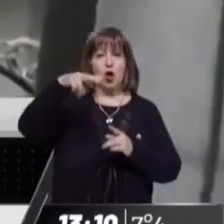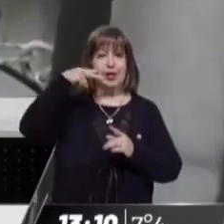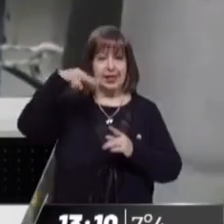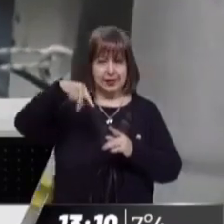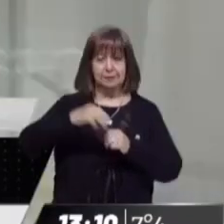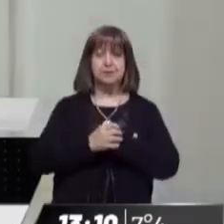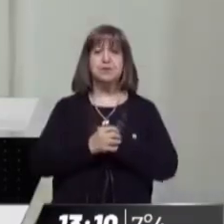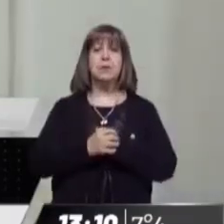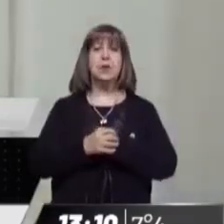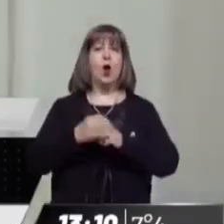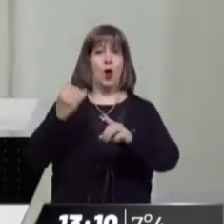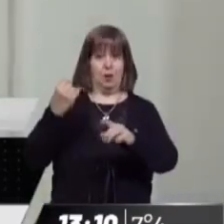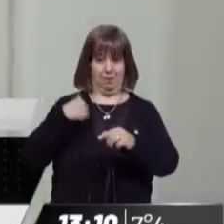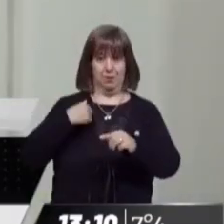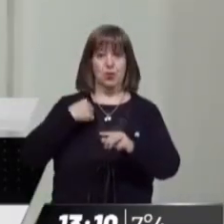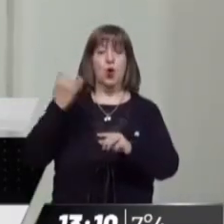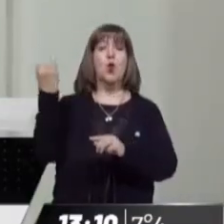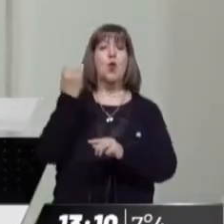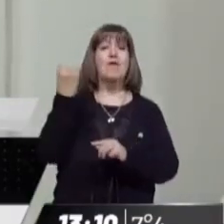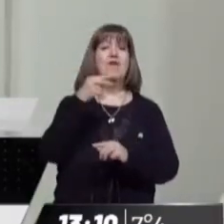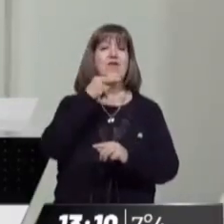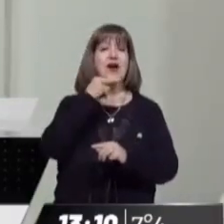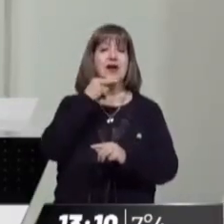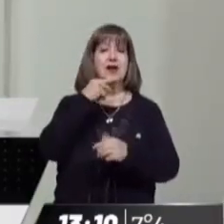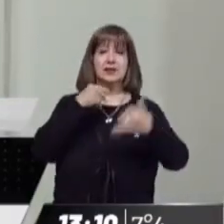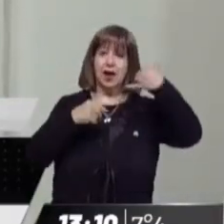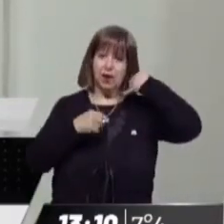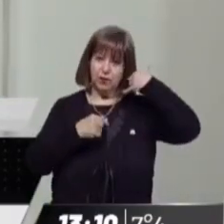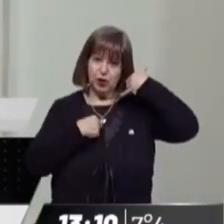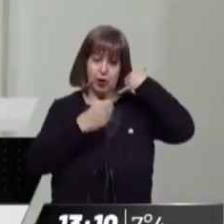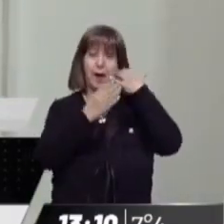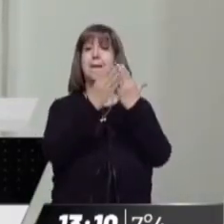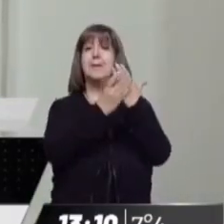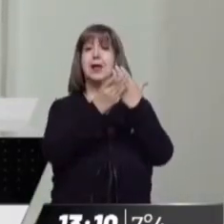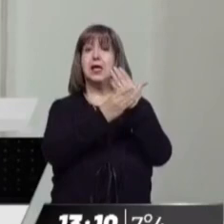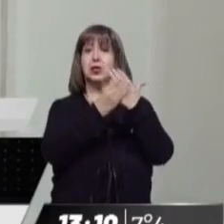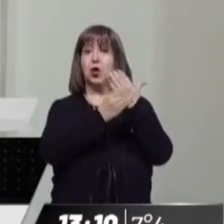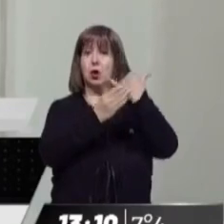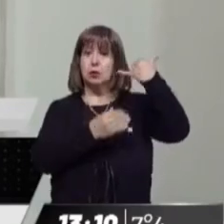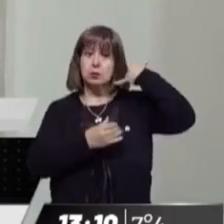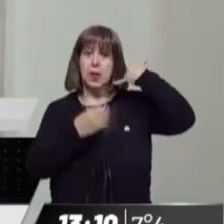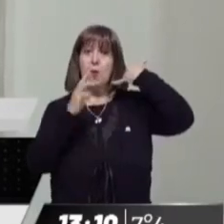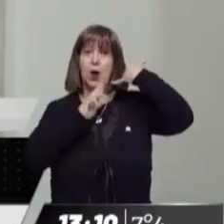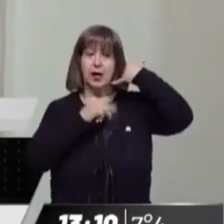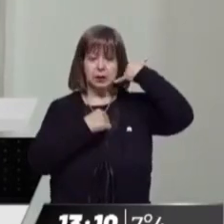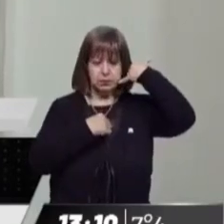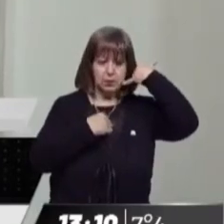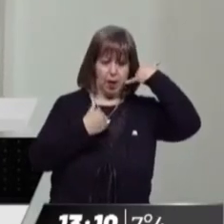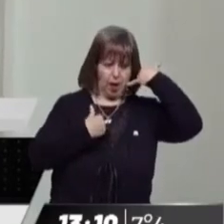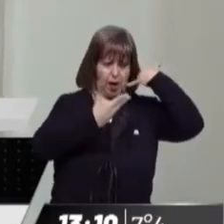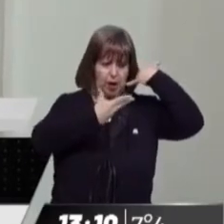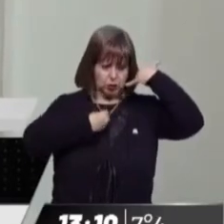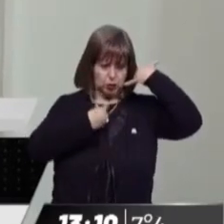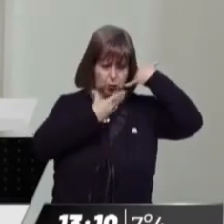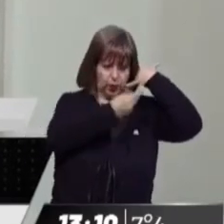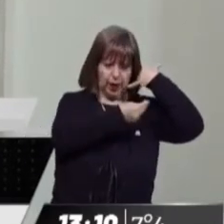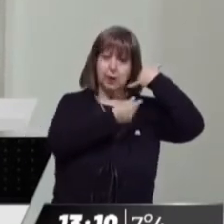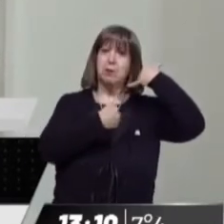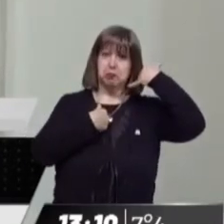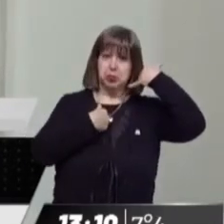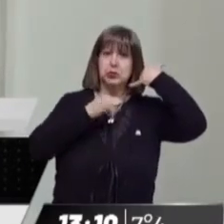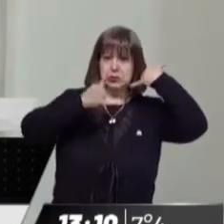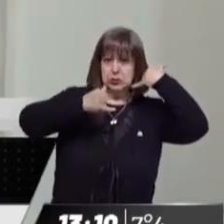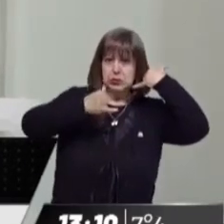El jueves o viernes se comunicó la ministra directamente para pedirnos que ayudáramos en la